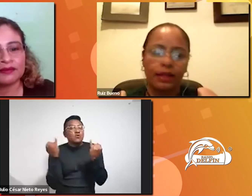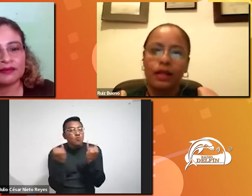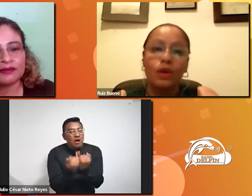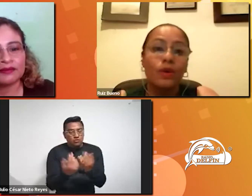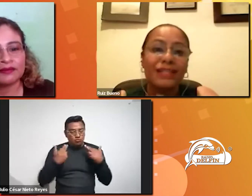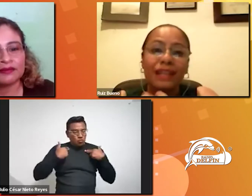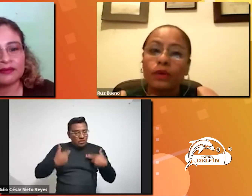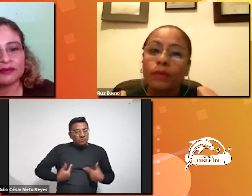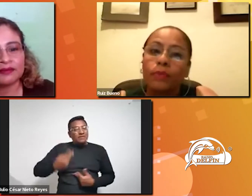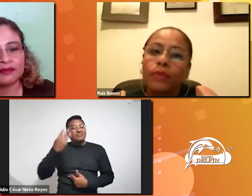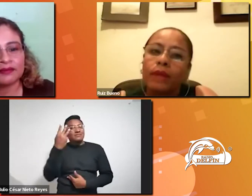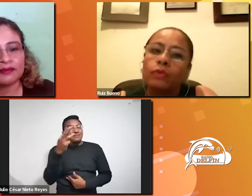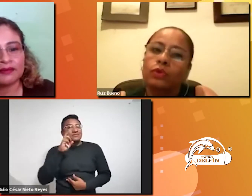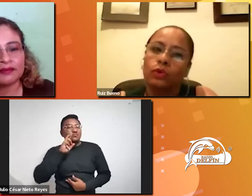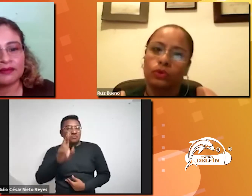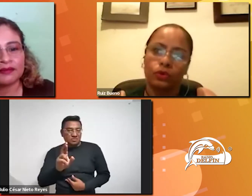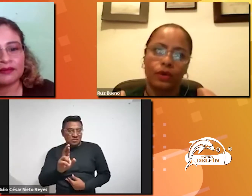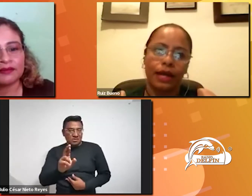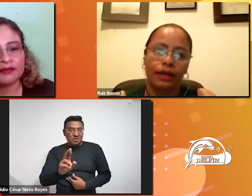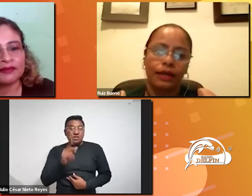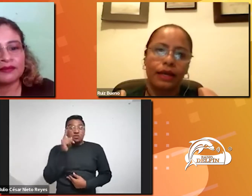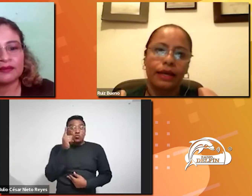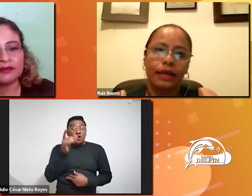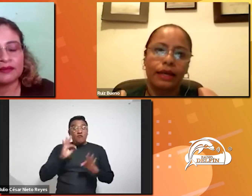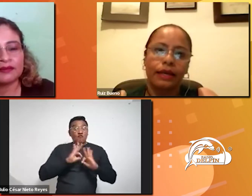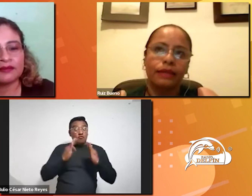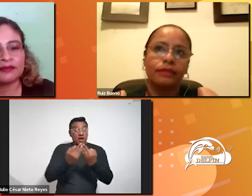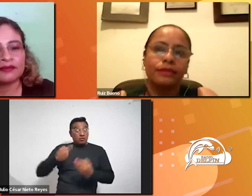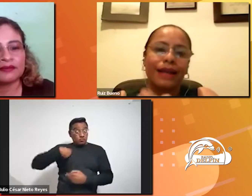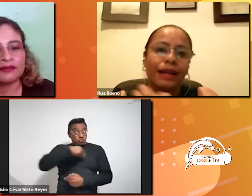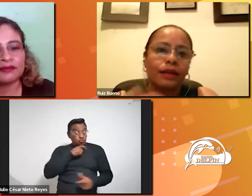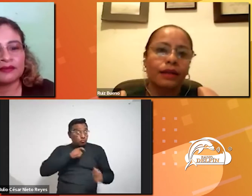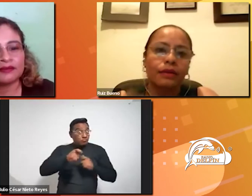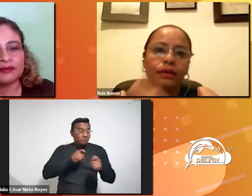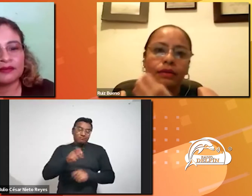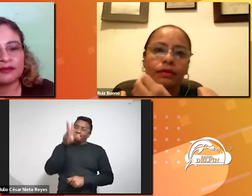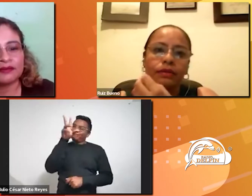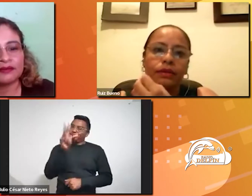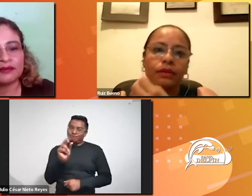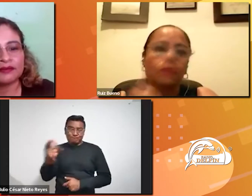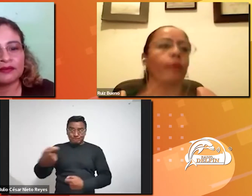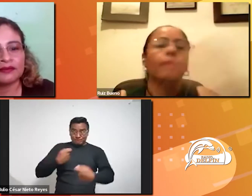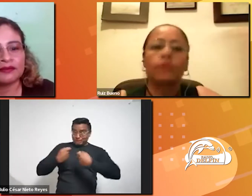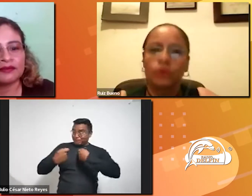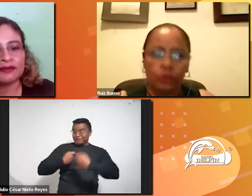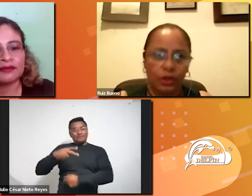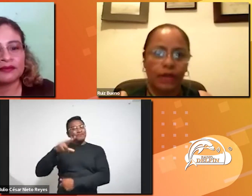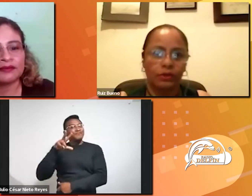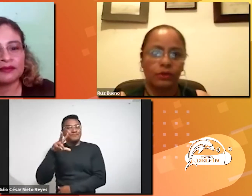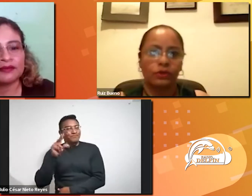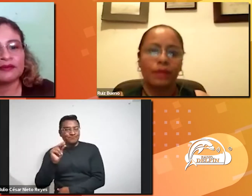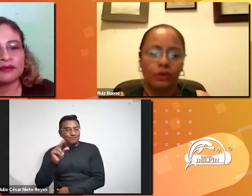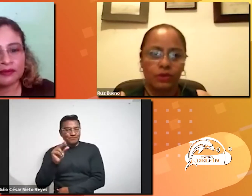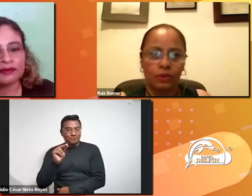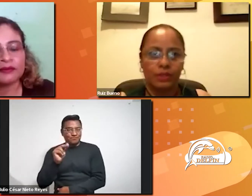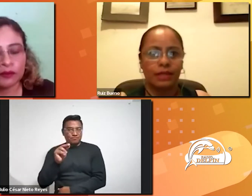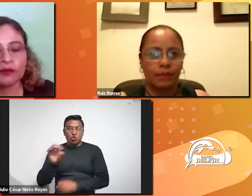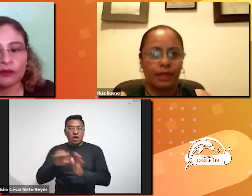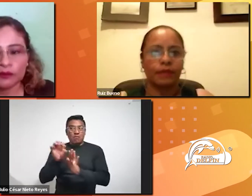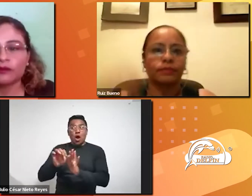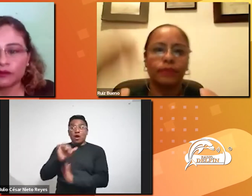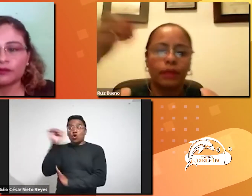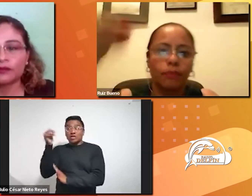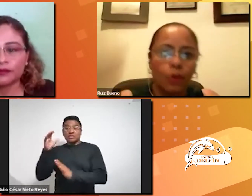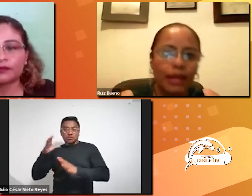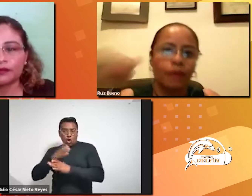consciente. No es algo que podamos controlar tan como podemos controlar otros eventos en nuestra